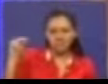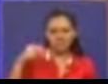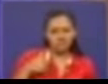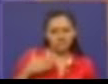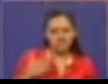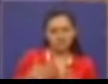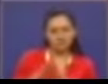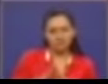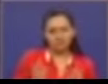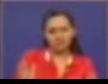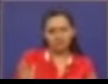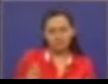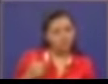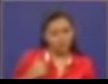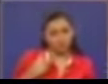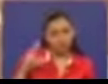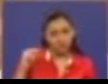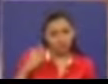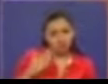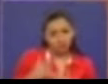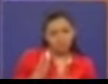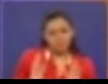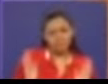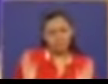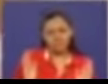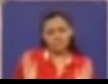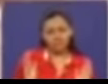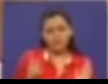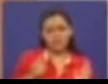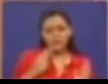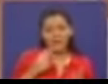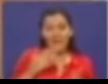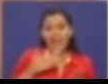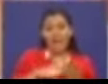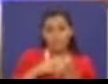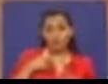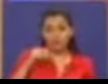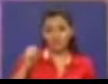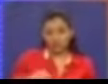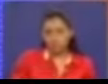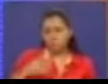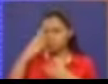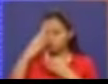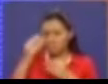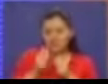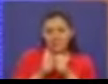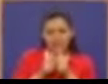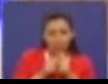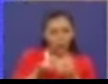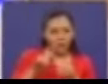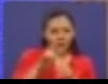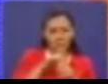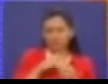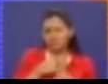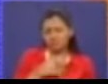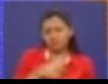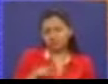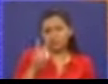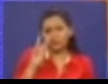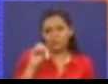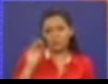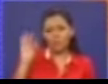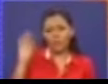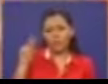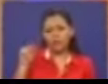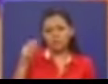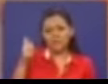estado listo si yo me sometía toda esa plataforma para interceptar llamadas, rastrear celulares, etcétera. Hubiera estado listo el 2009,